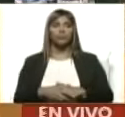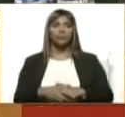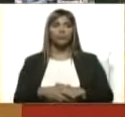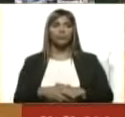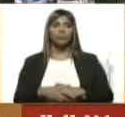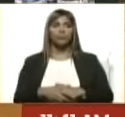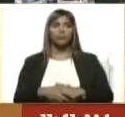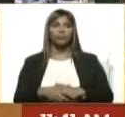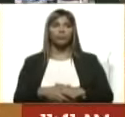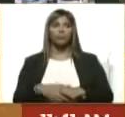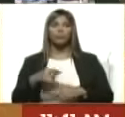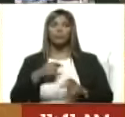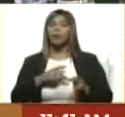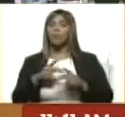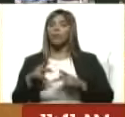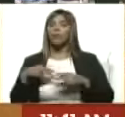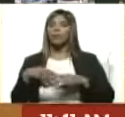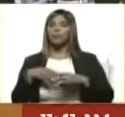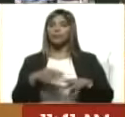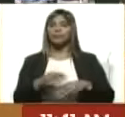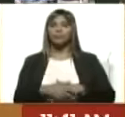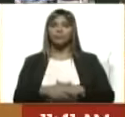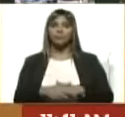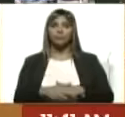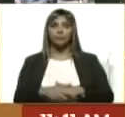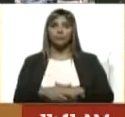por si acaso. Nuestro plan de movilización: